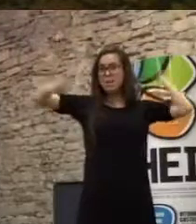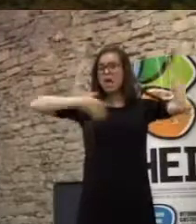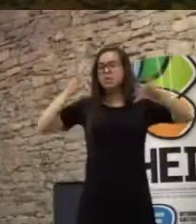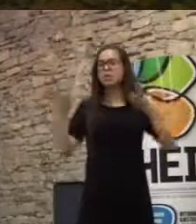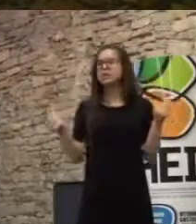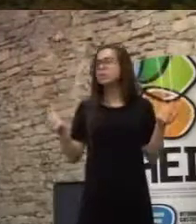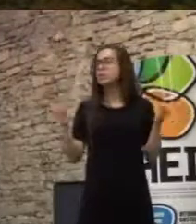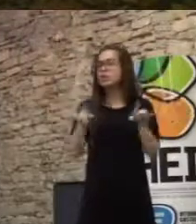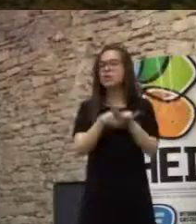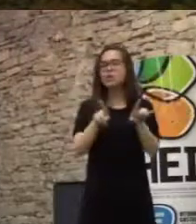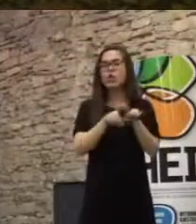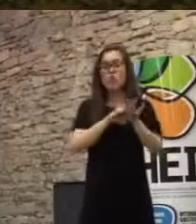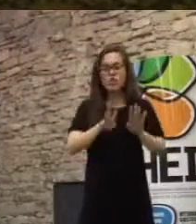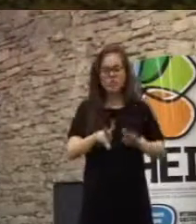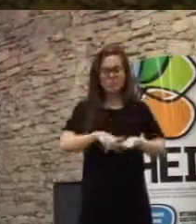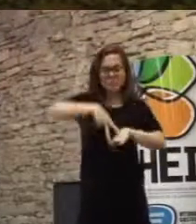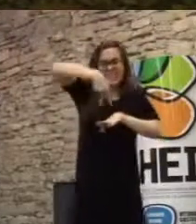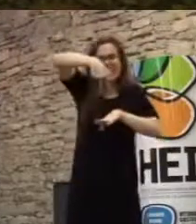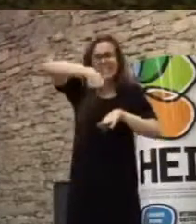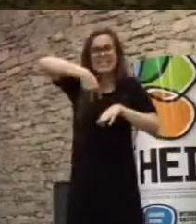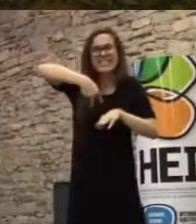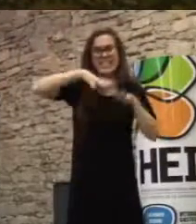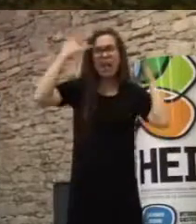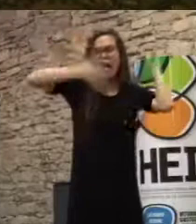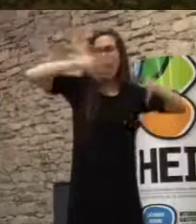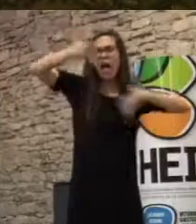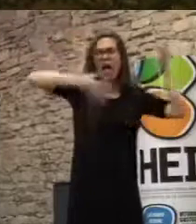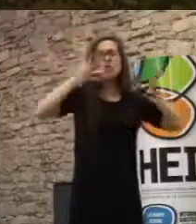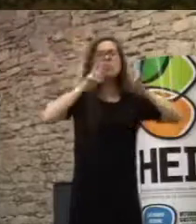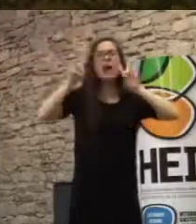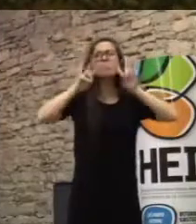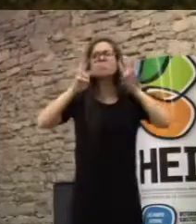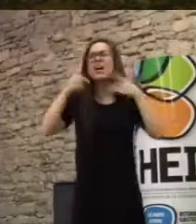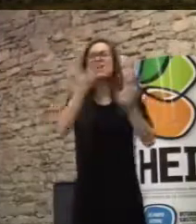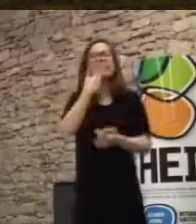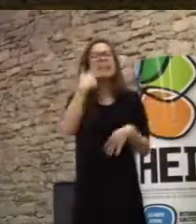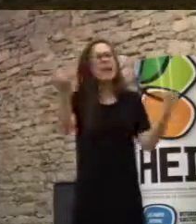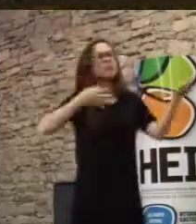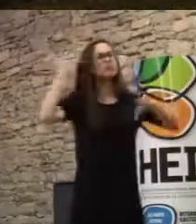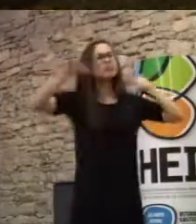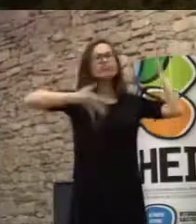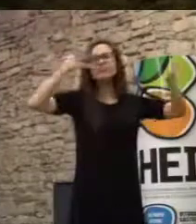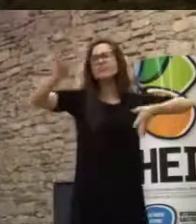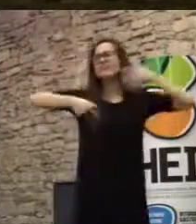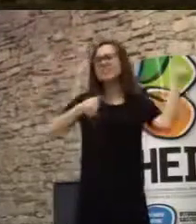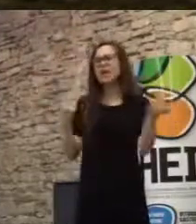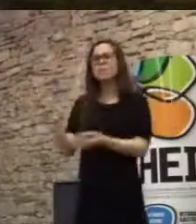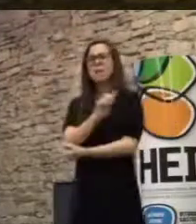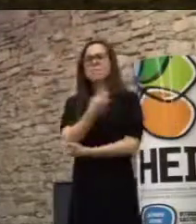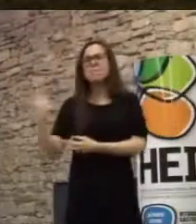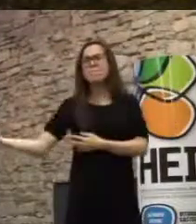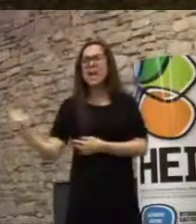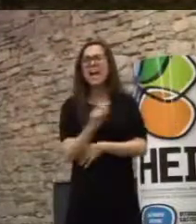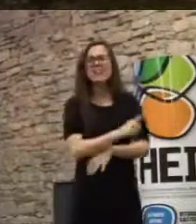así como con el equilibrio en la punta de los pies mirando hacia adelante sí como queriendo ver lo que está diciendo entonces gesticula mucho se mueve mucho por el escenario para aquí para allá coge